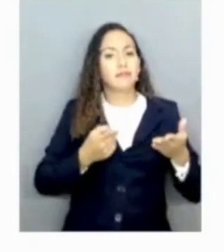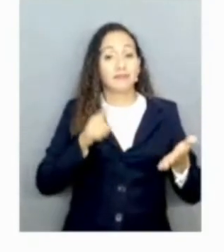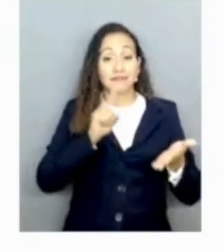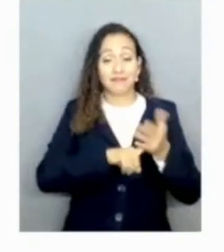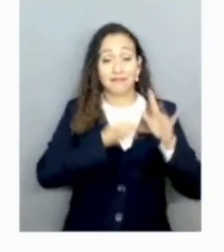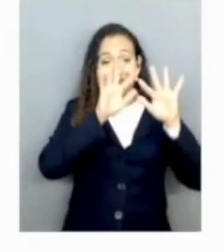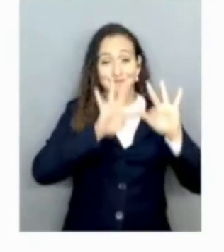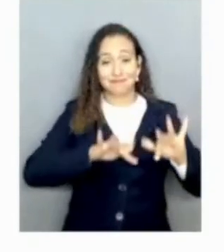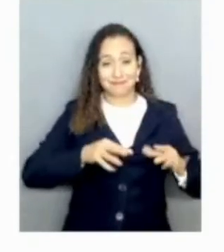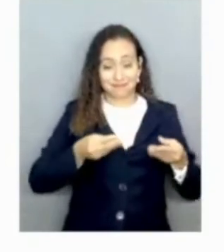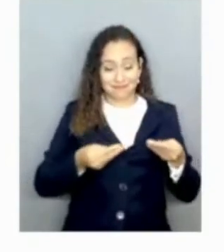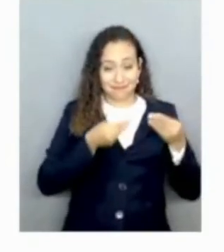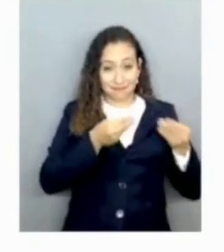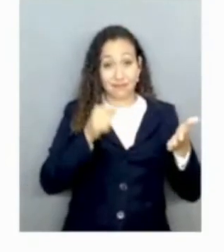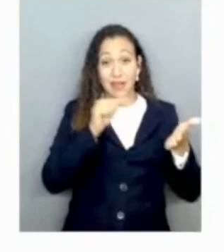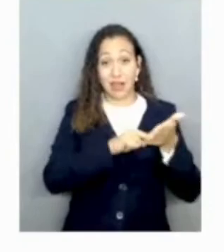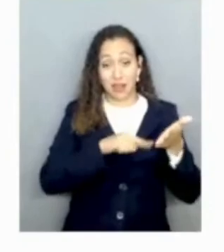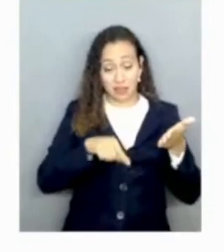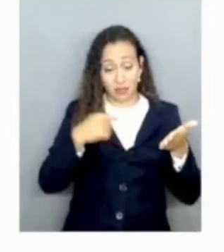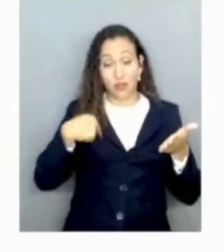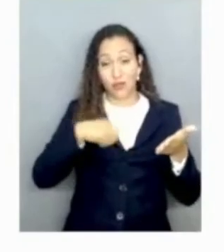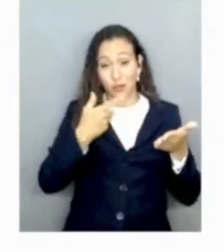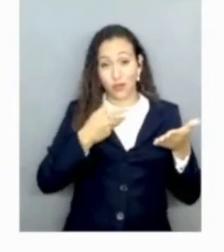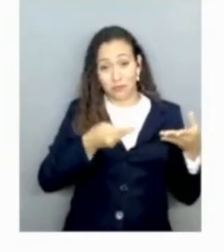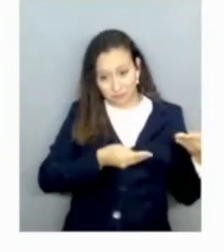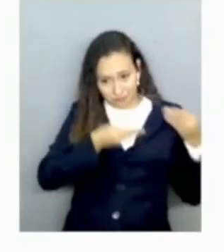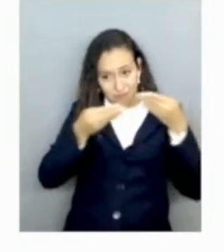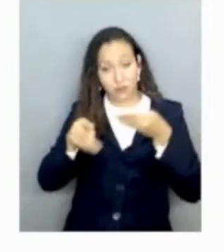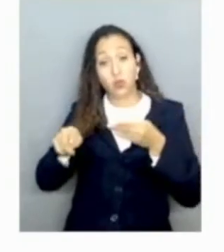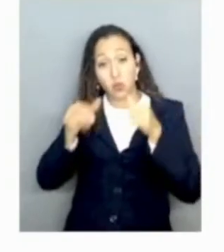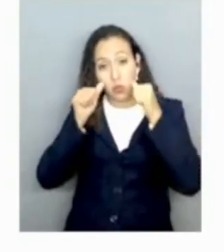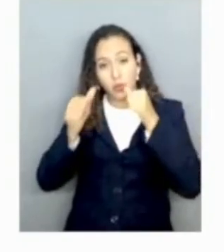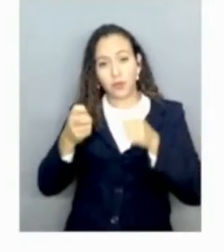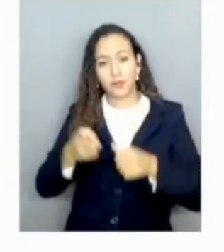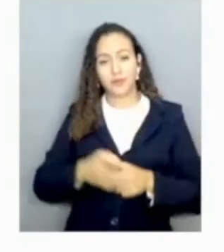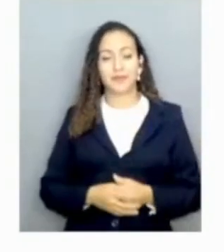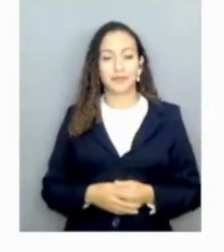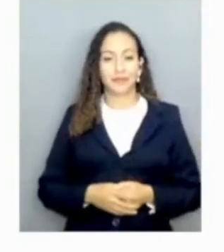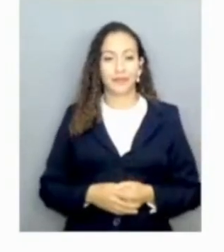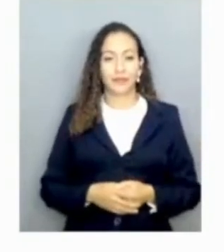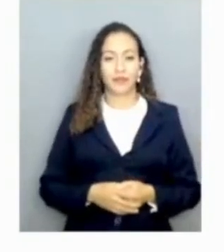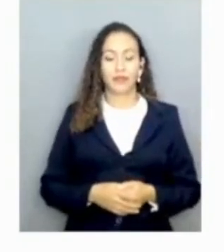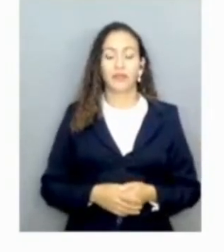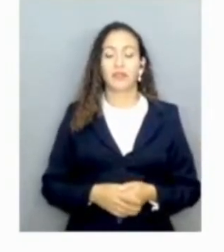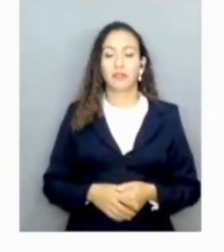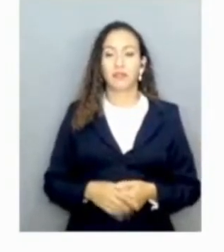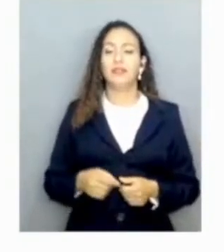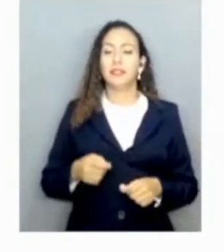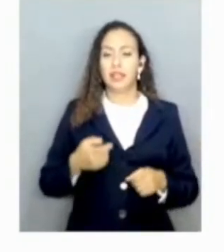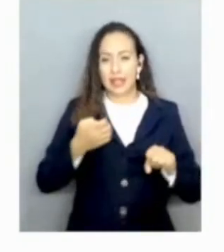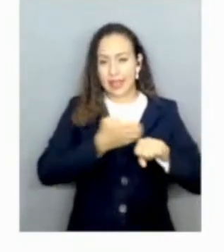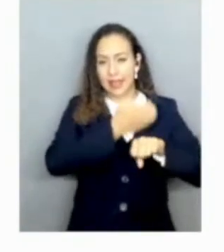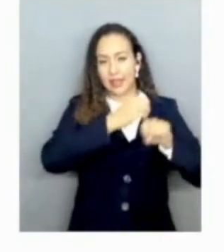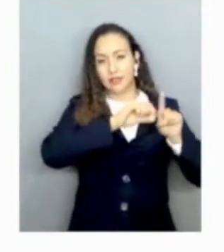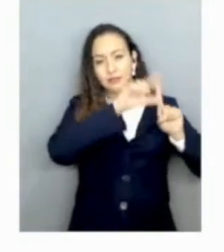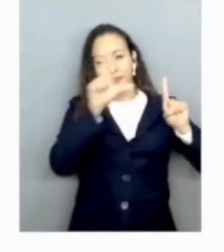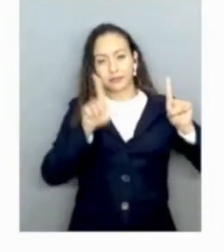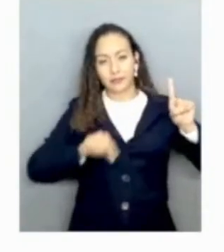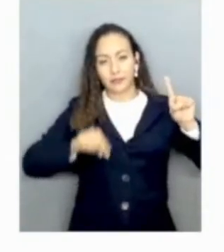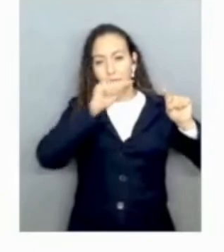que pretendemos resolver este recorrido del poder judicial de la federación por todo el